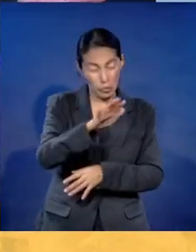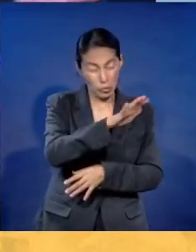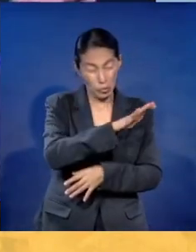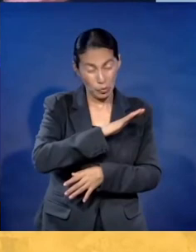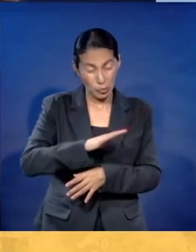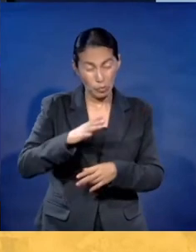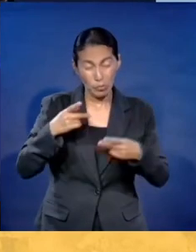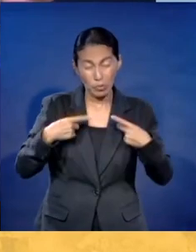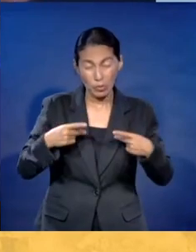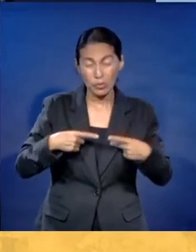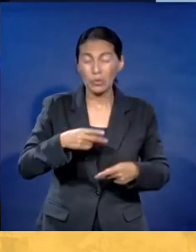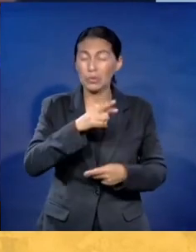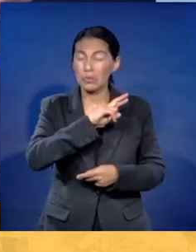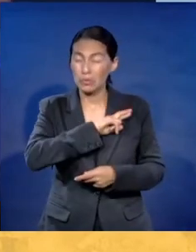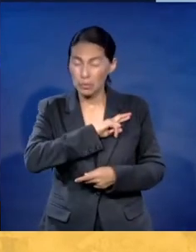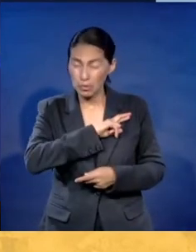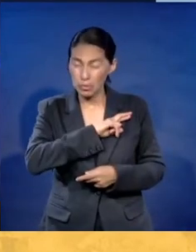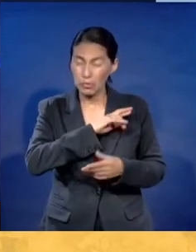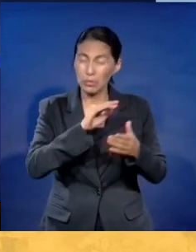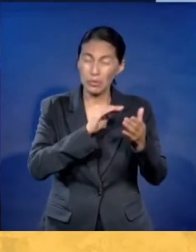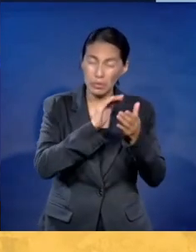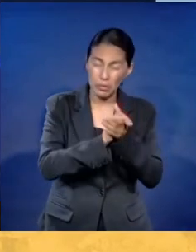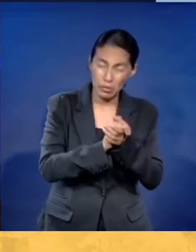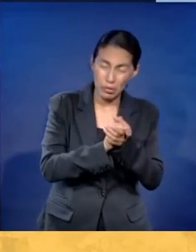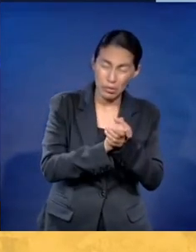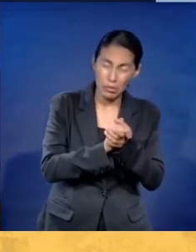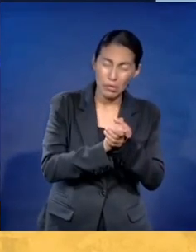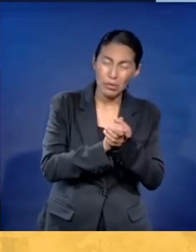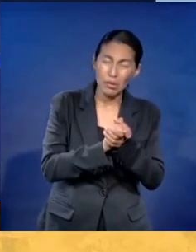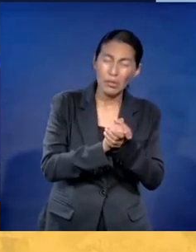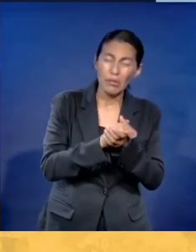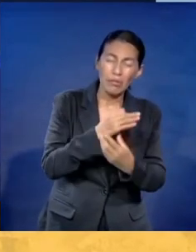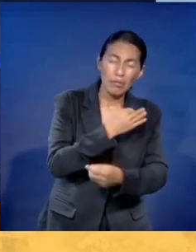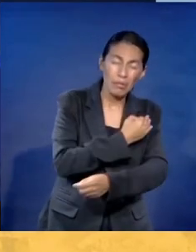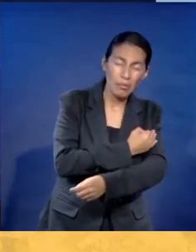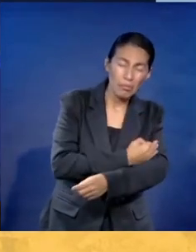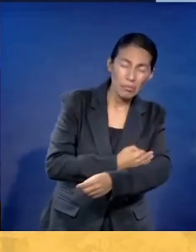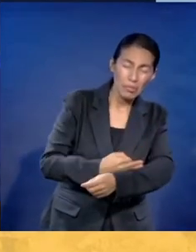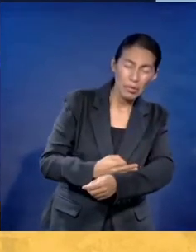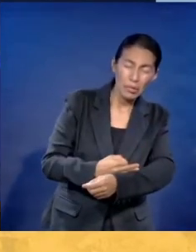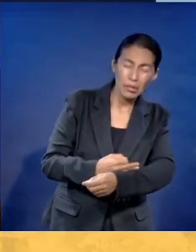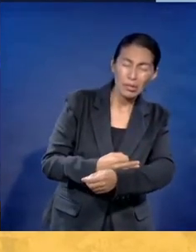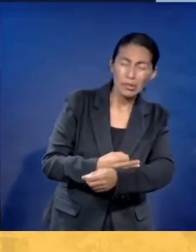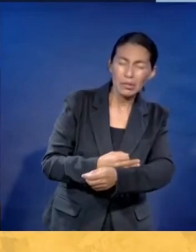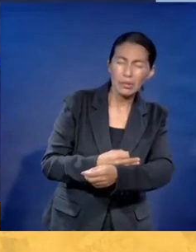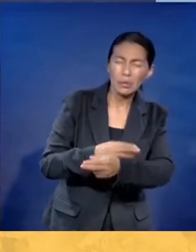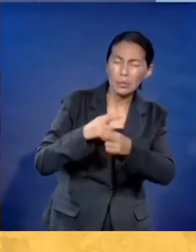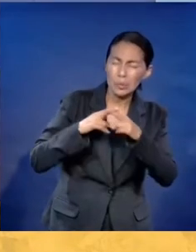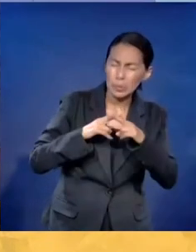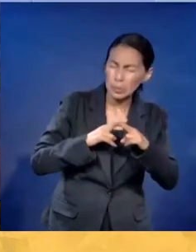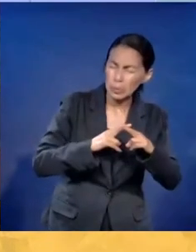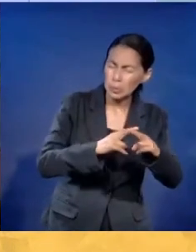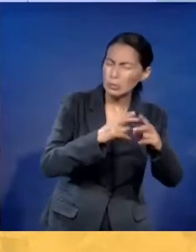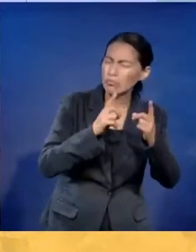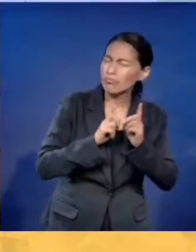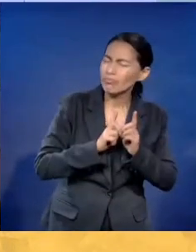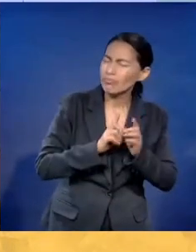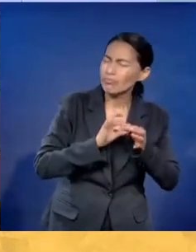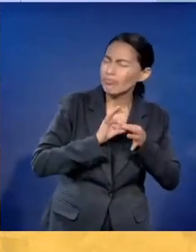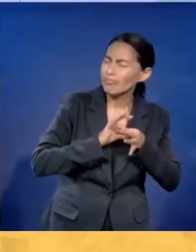el privilegio de encontrar familias y hogares que duren para siempre en el nombre de Jesús